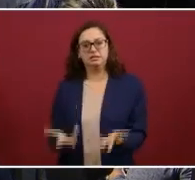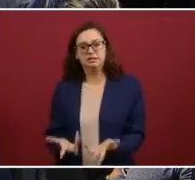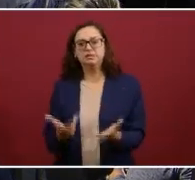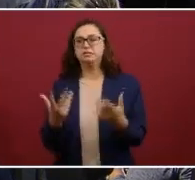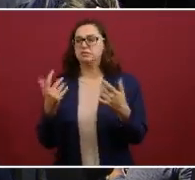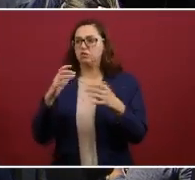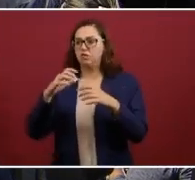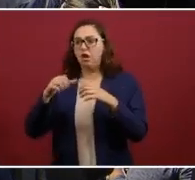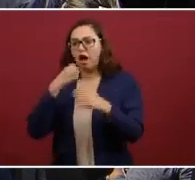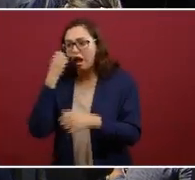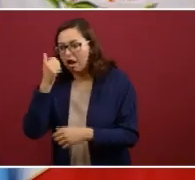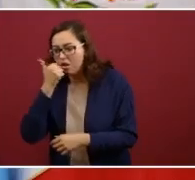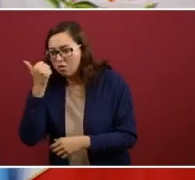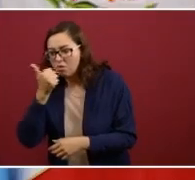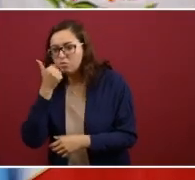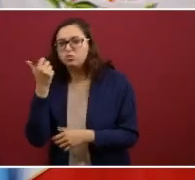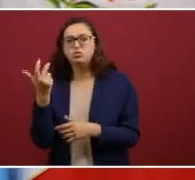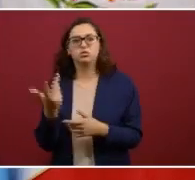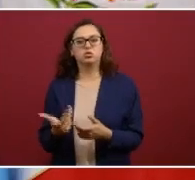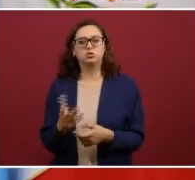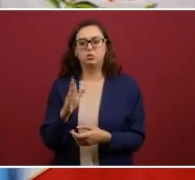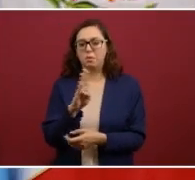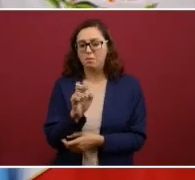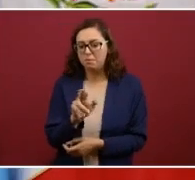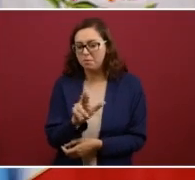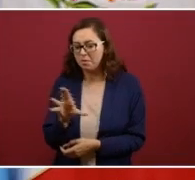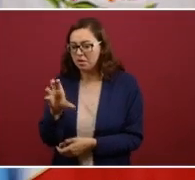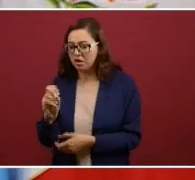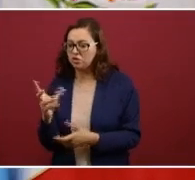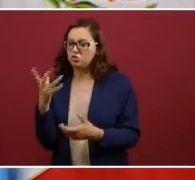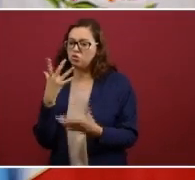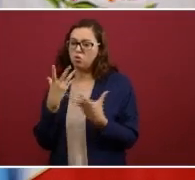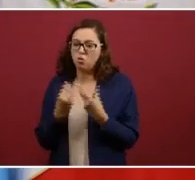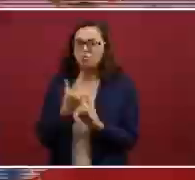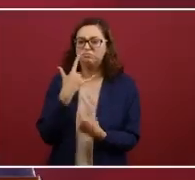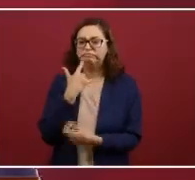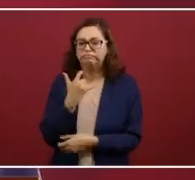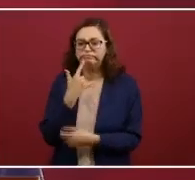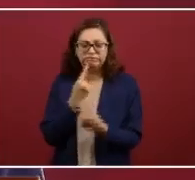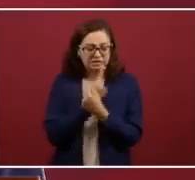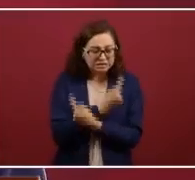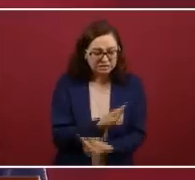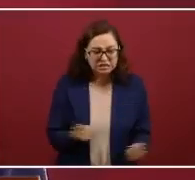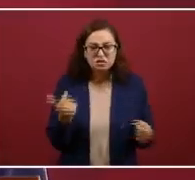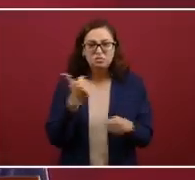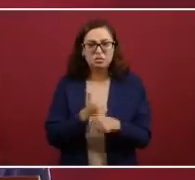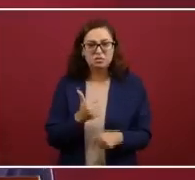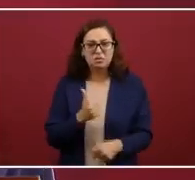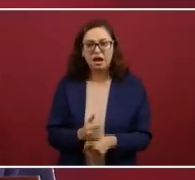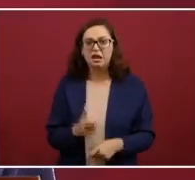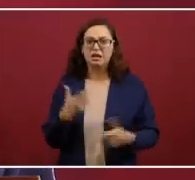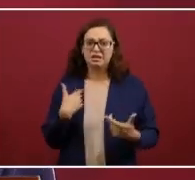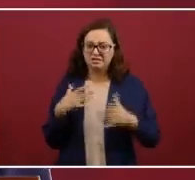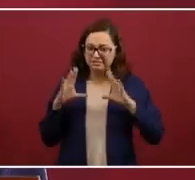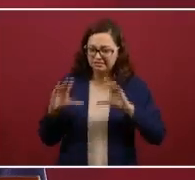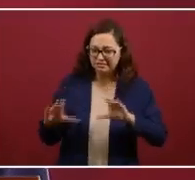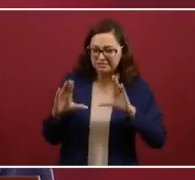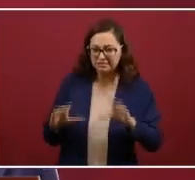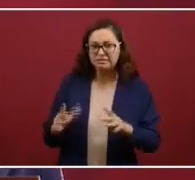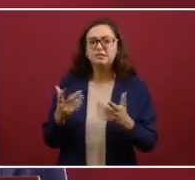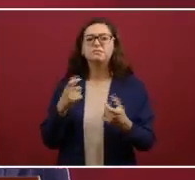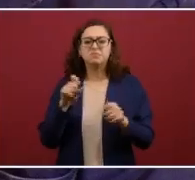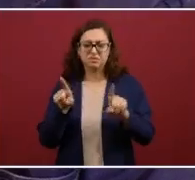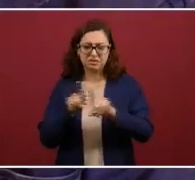hecho esfuerzos para generar una conciencia ecológica entre los niños de las primarias en el país. La